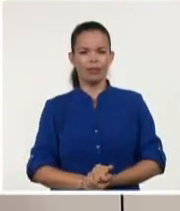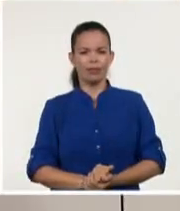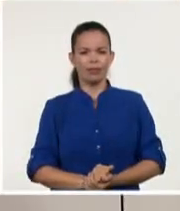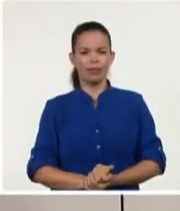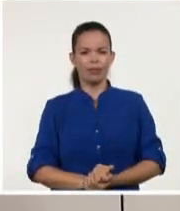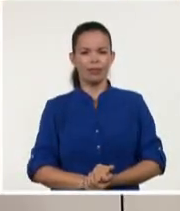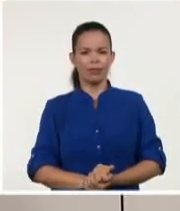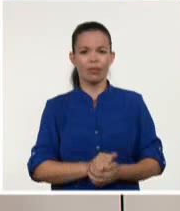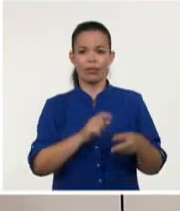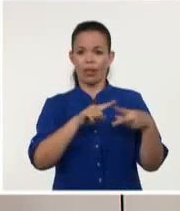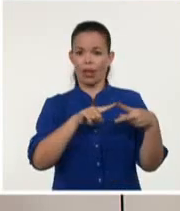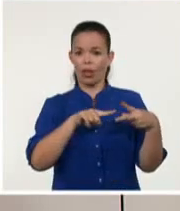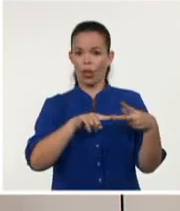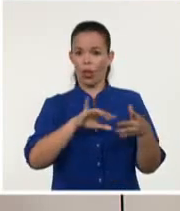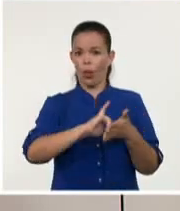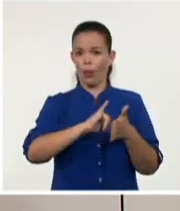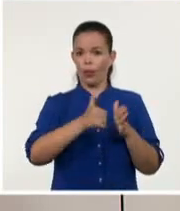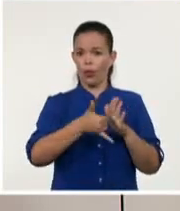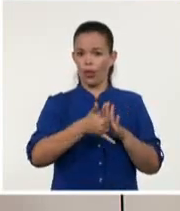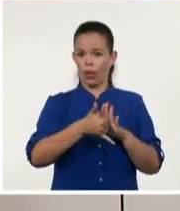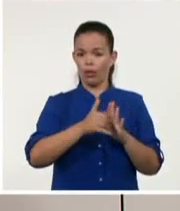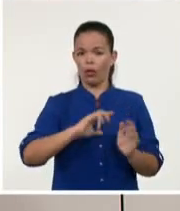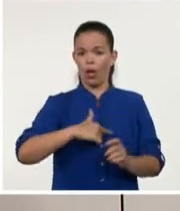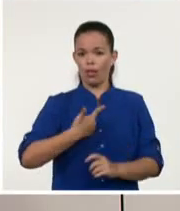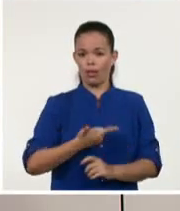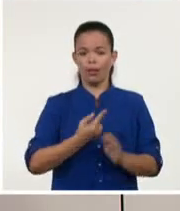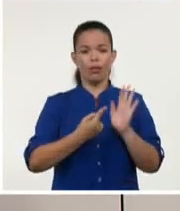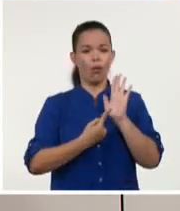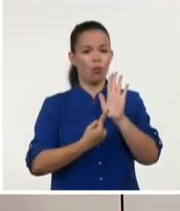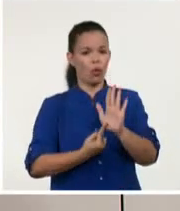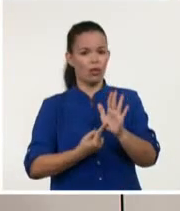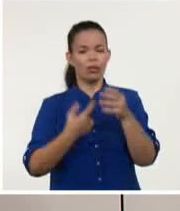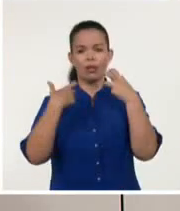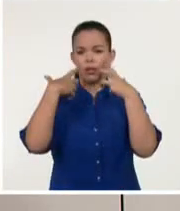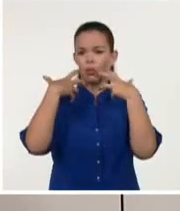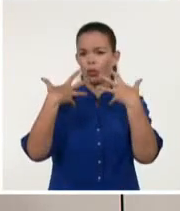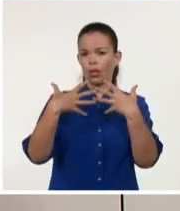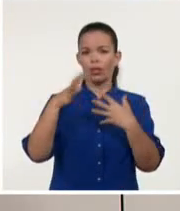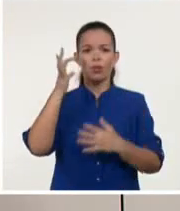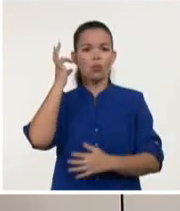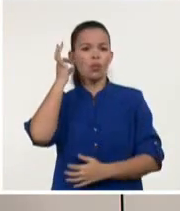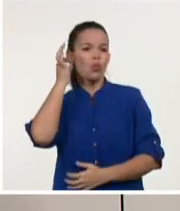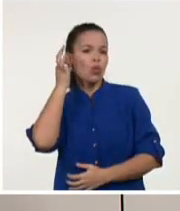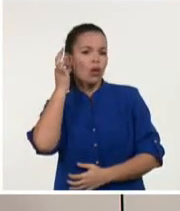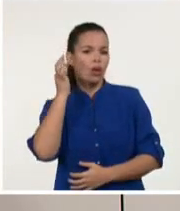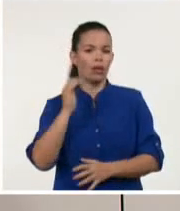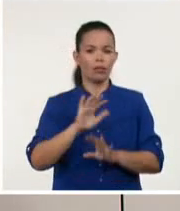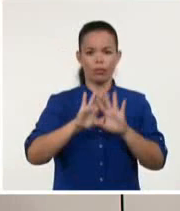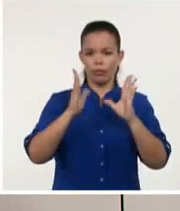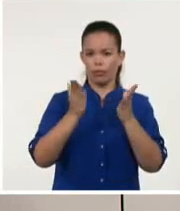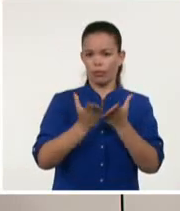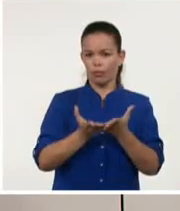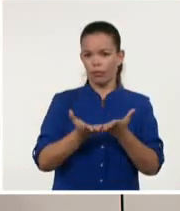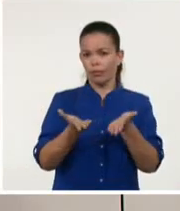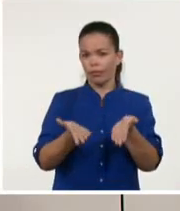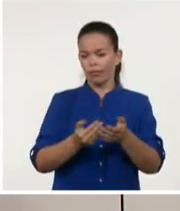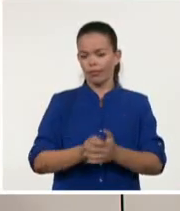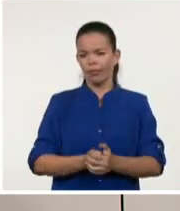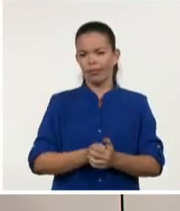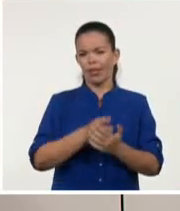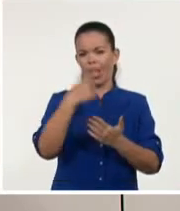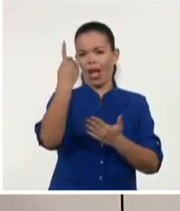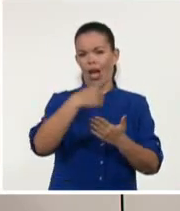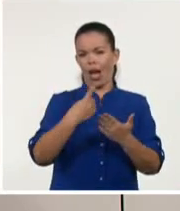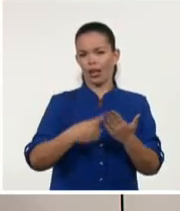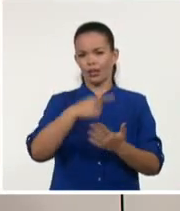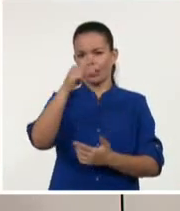Dos proyectos artísticos ilustran fragmentos de la riqueza del universo femenino y su visión de mundo. Womcraft, del artista Leonor Menes,